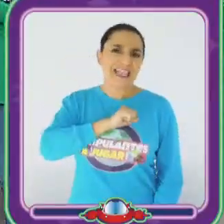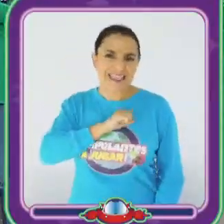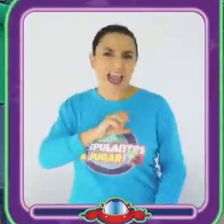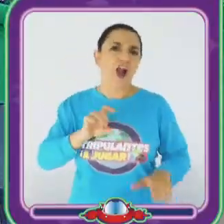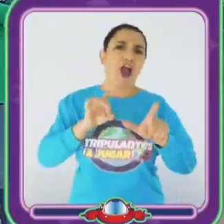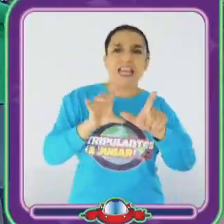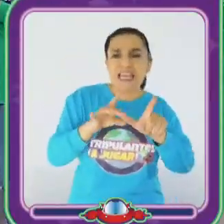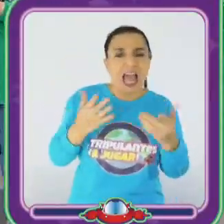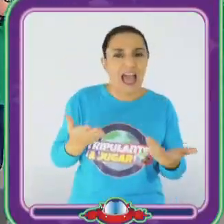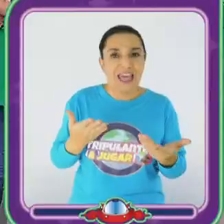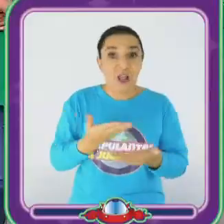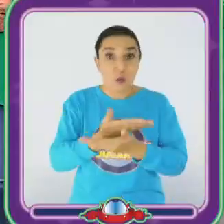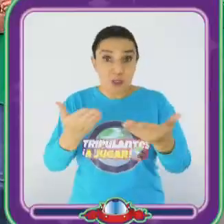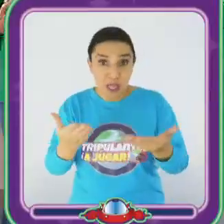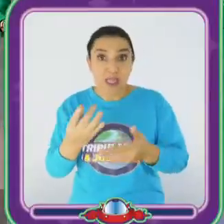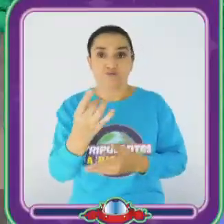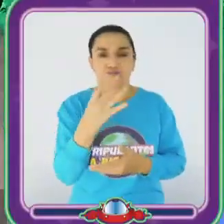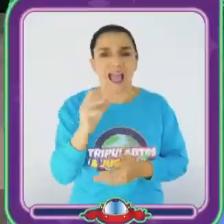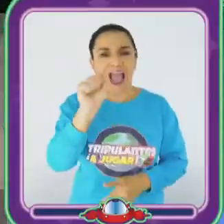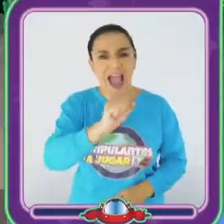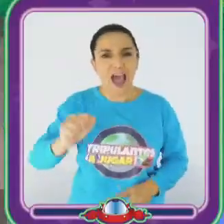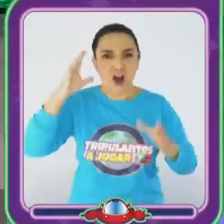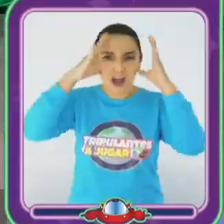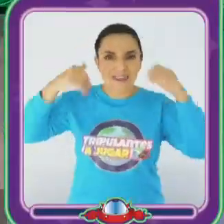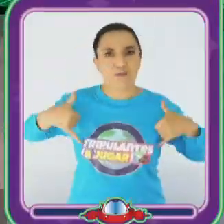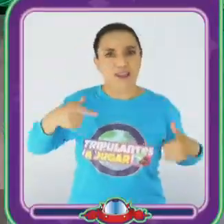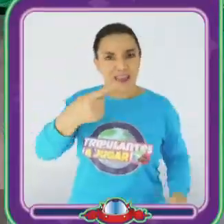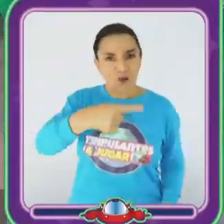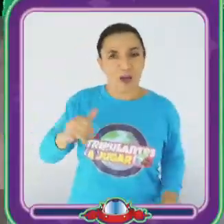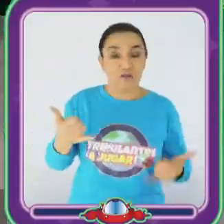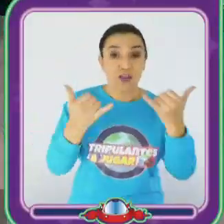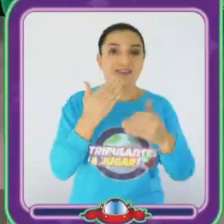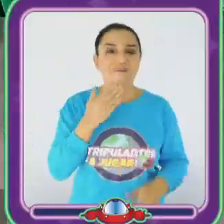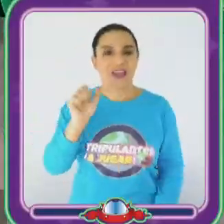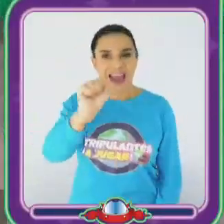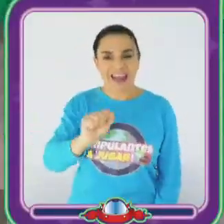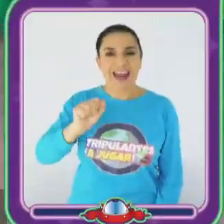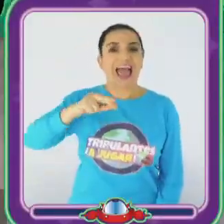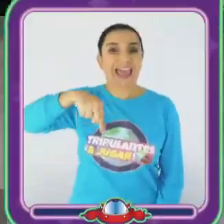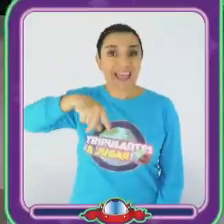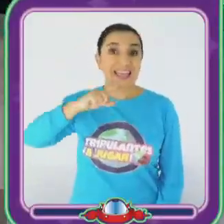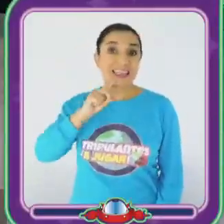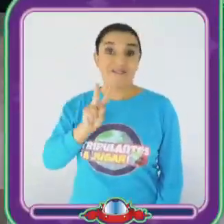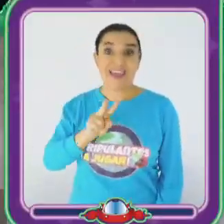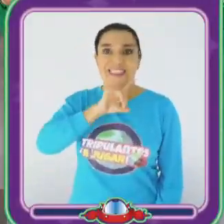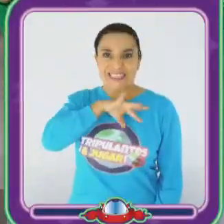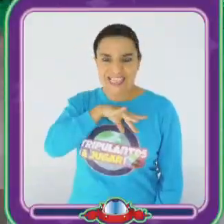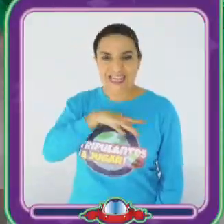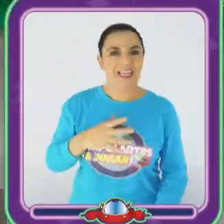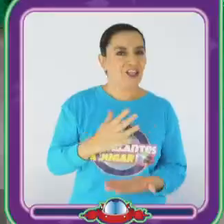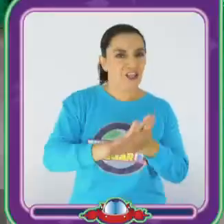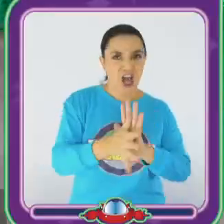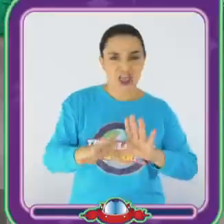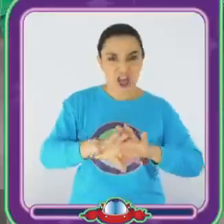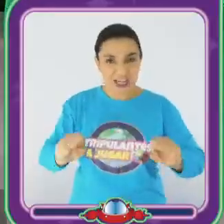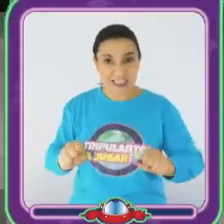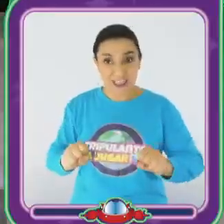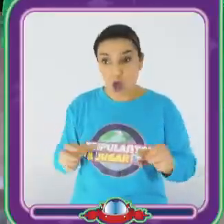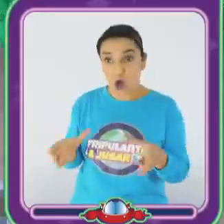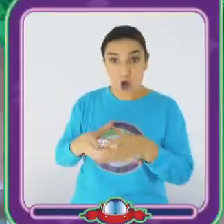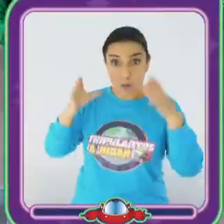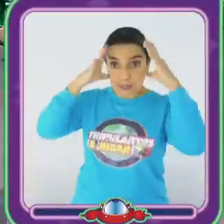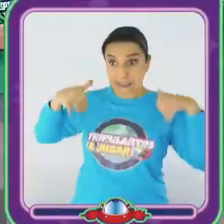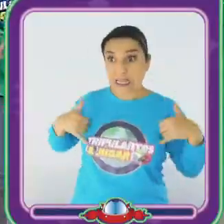Coyhaiqueo, Santiago, Linares. Háganlo a @tripulantes_jugar y también a @NTVChile. Todo listo, todo